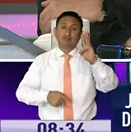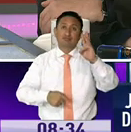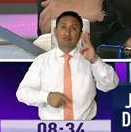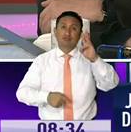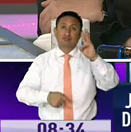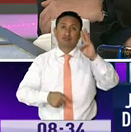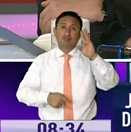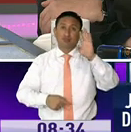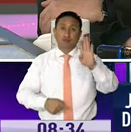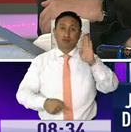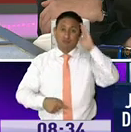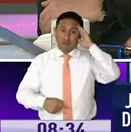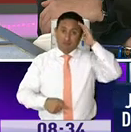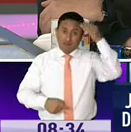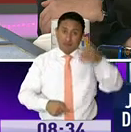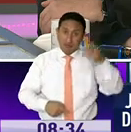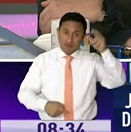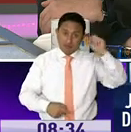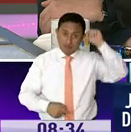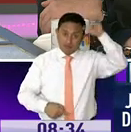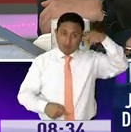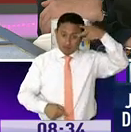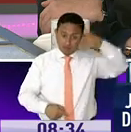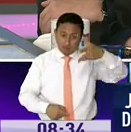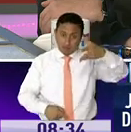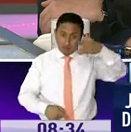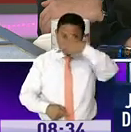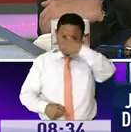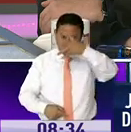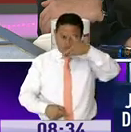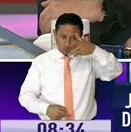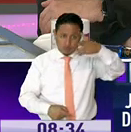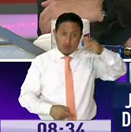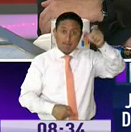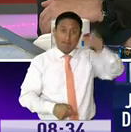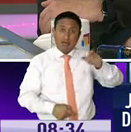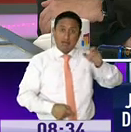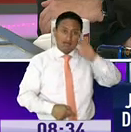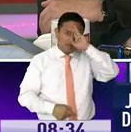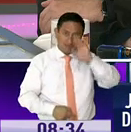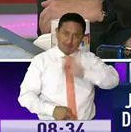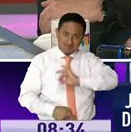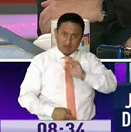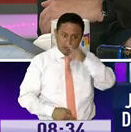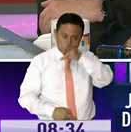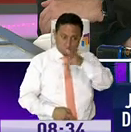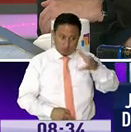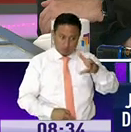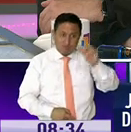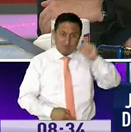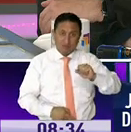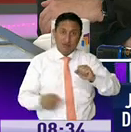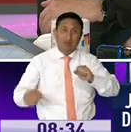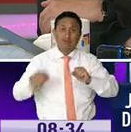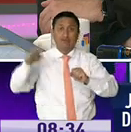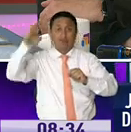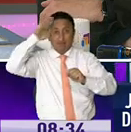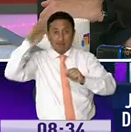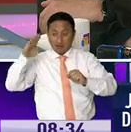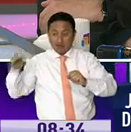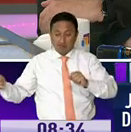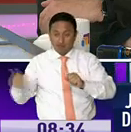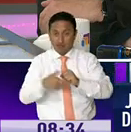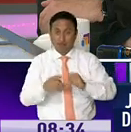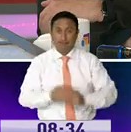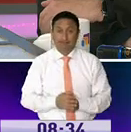7.664 tanto atenciones con videovigilancia, es decir, capturas de pantalla donde las personas no están cumpliendo, y articulamos con ejército y policía,